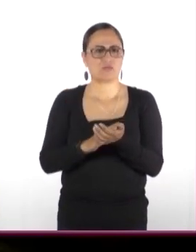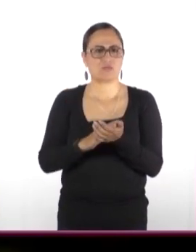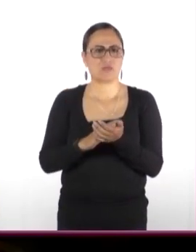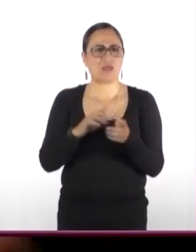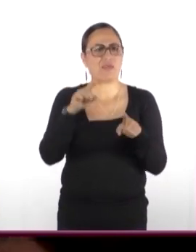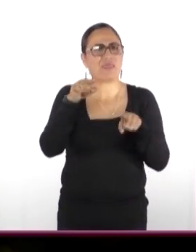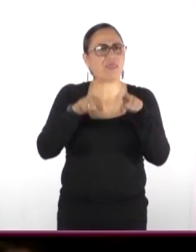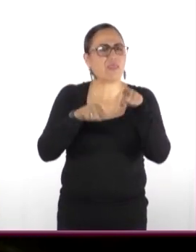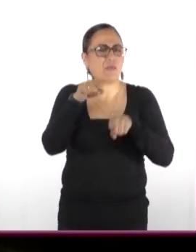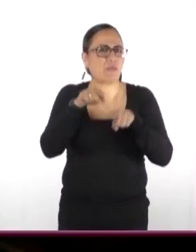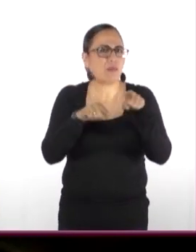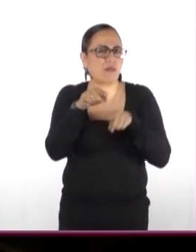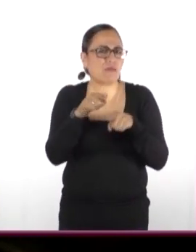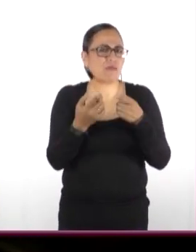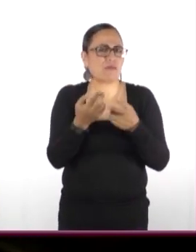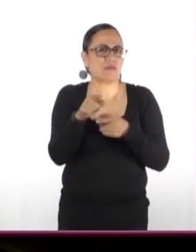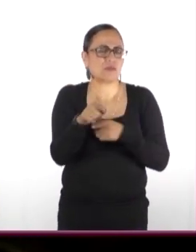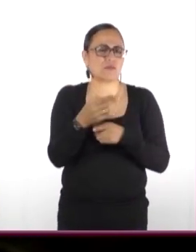gramos. Ahí depende de